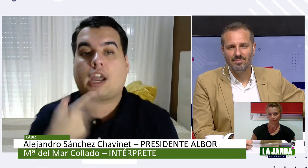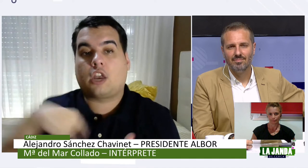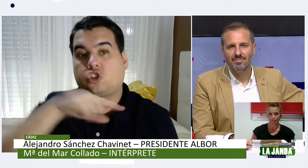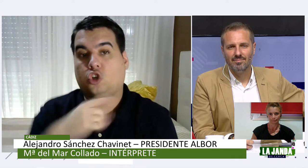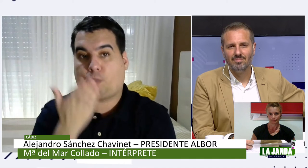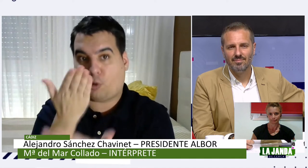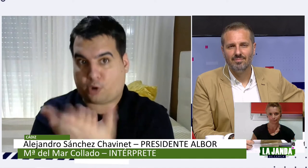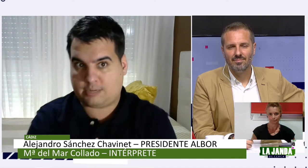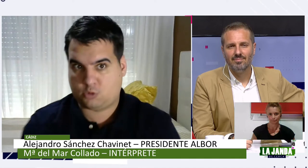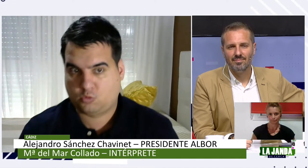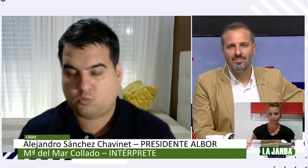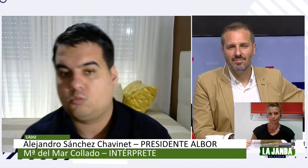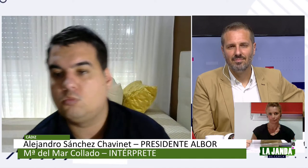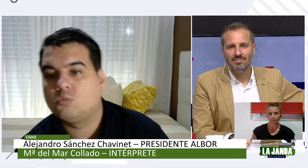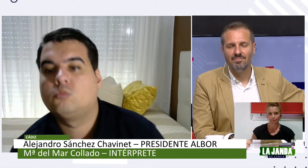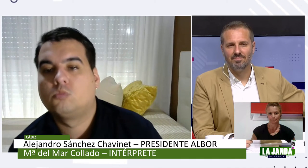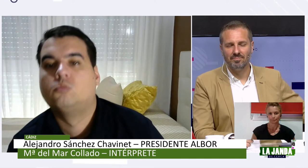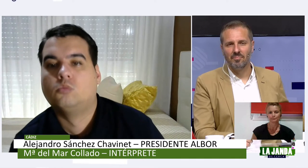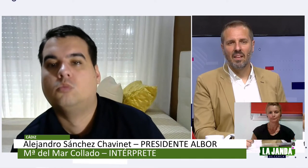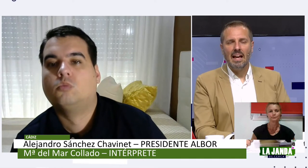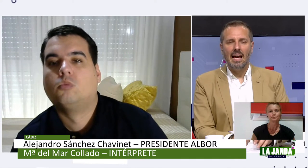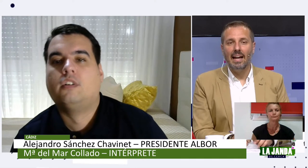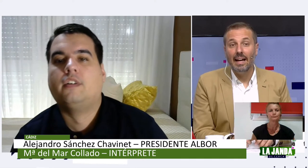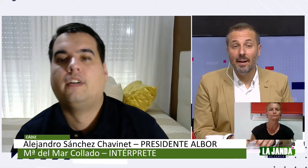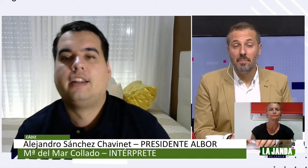es lo que nosotros proponemos.